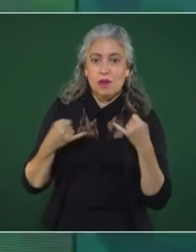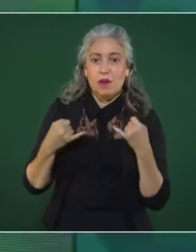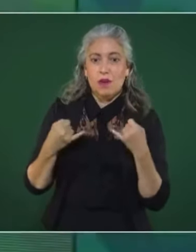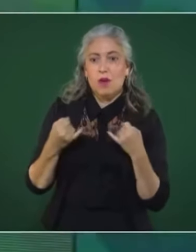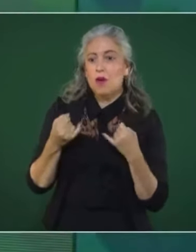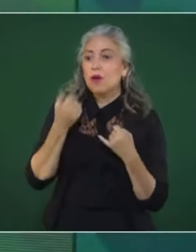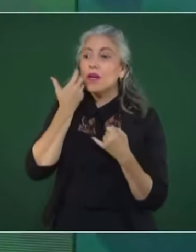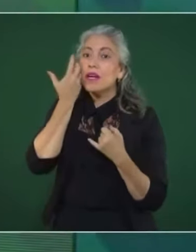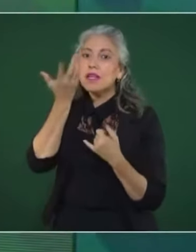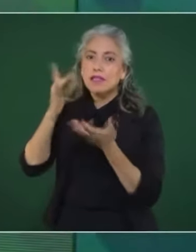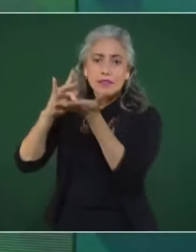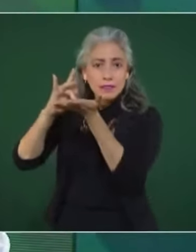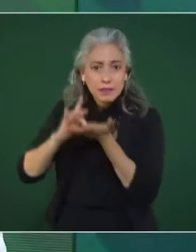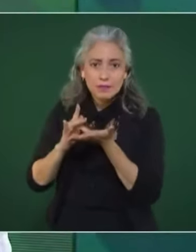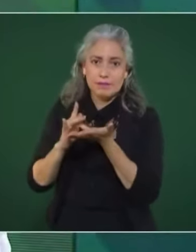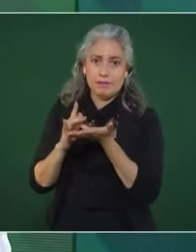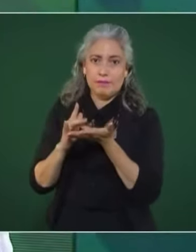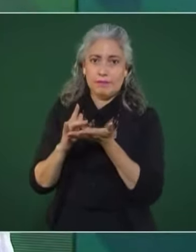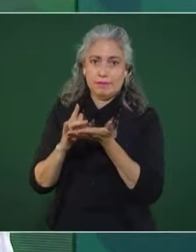el apoyo